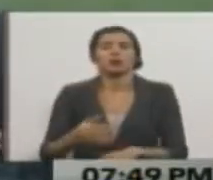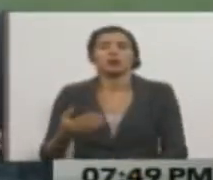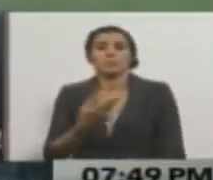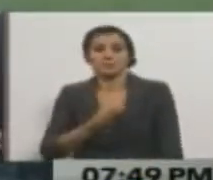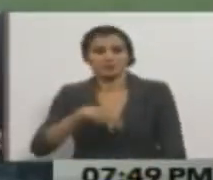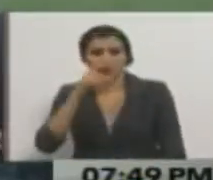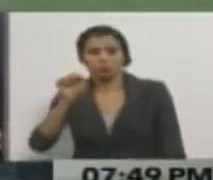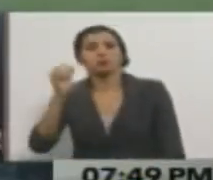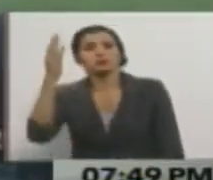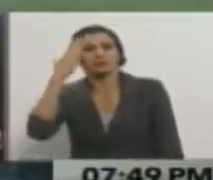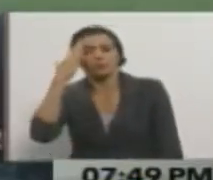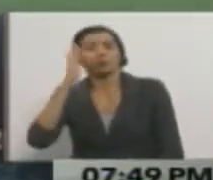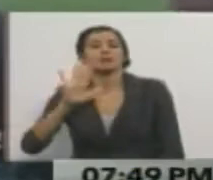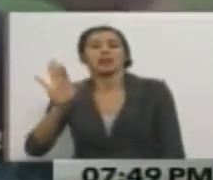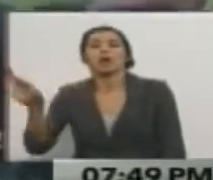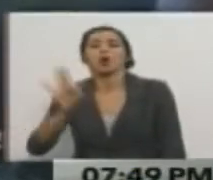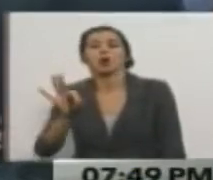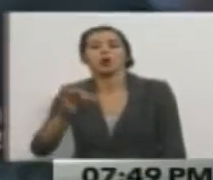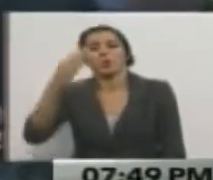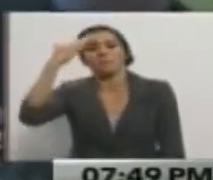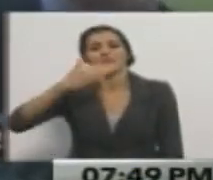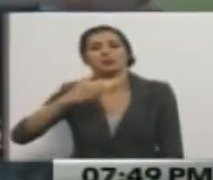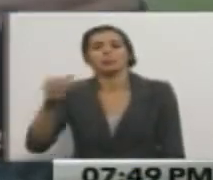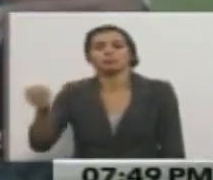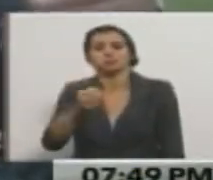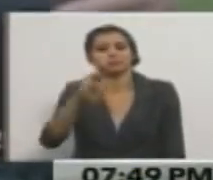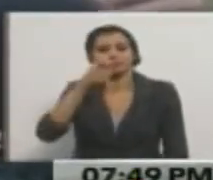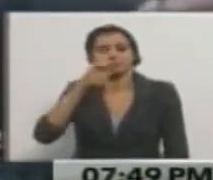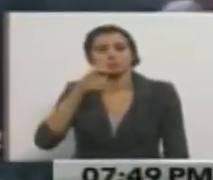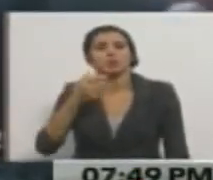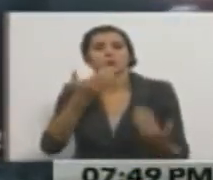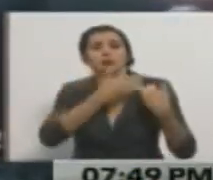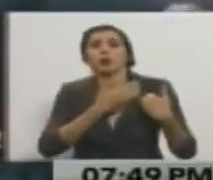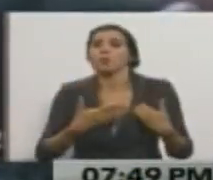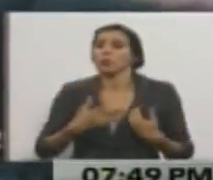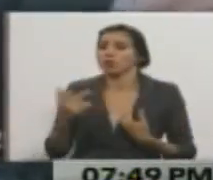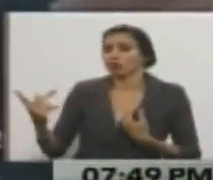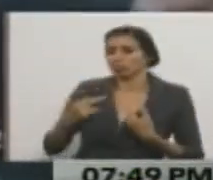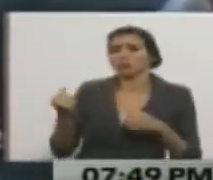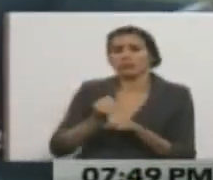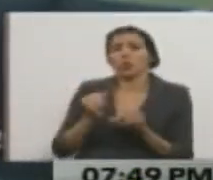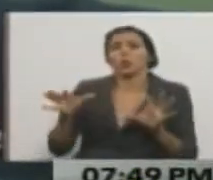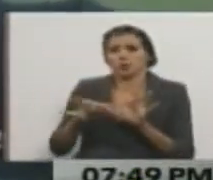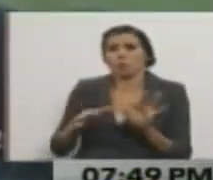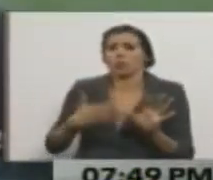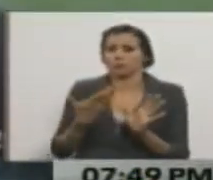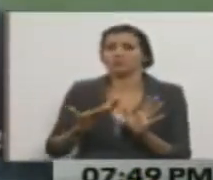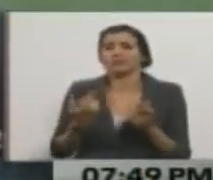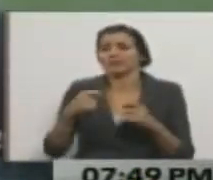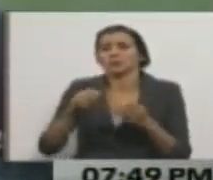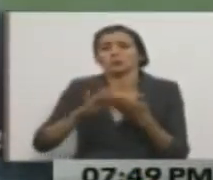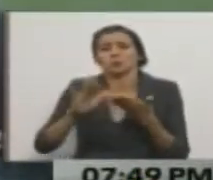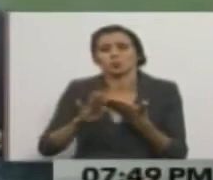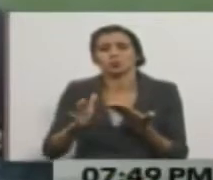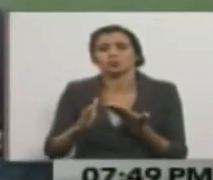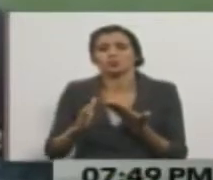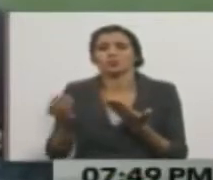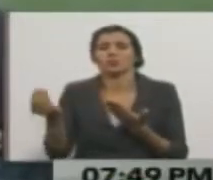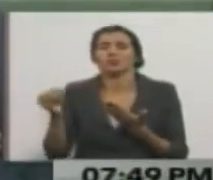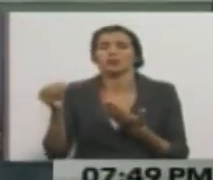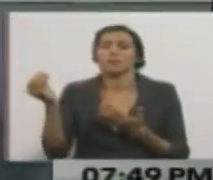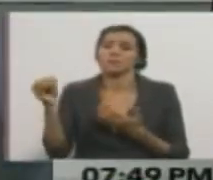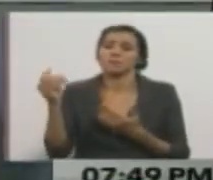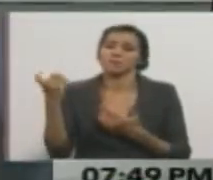nos parece bien. Lo importante es que podamos con ellos trabajar en equipo y buscar soluciones con eso.